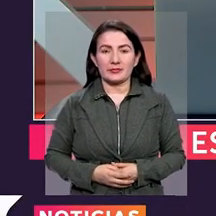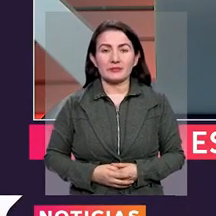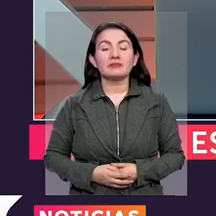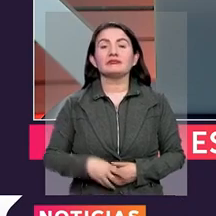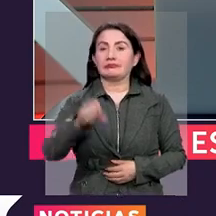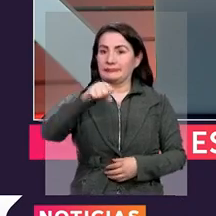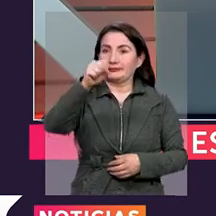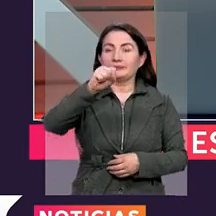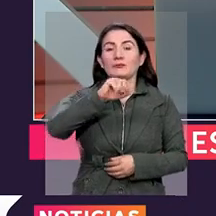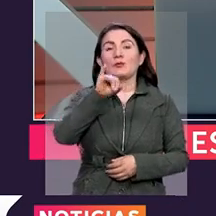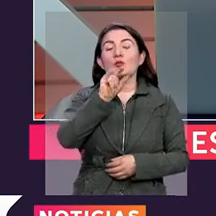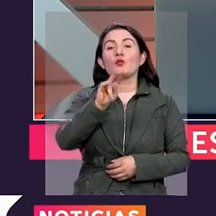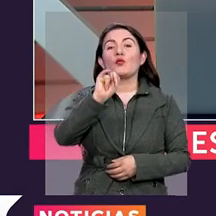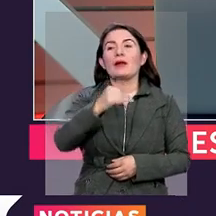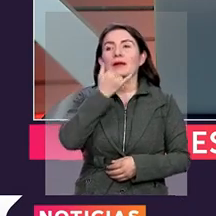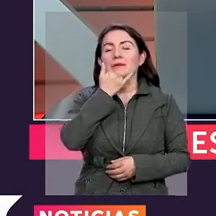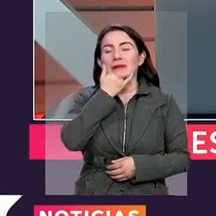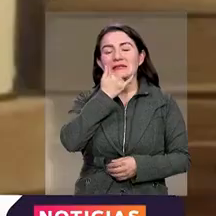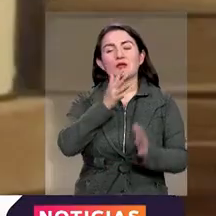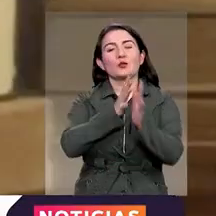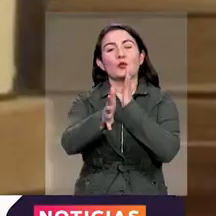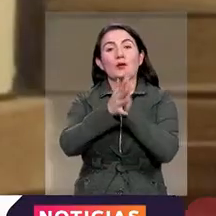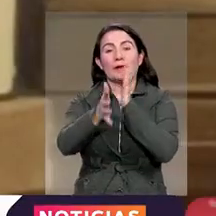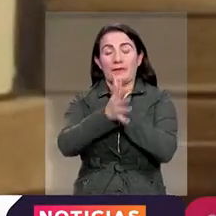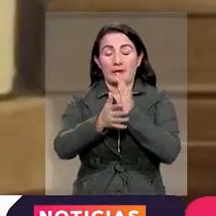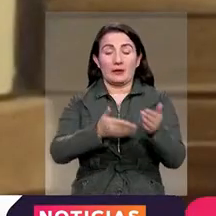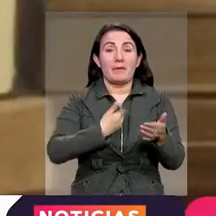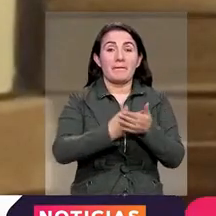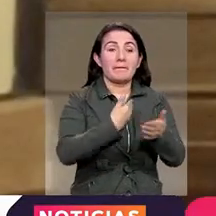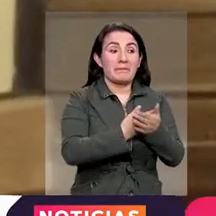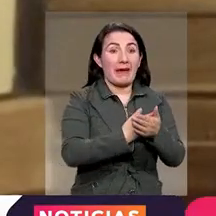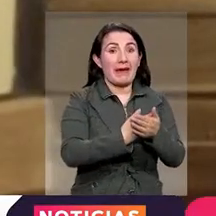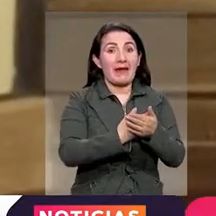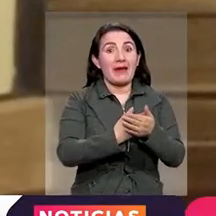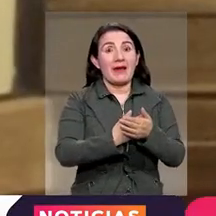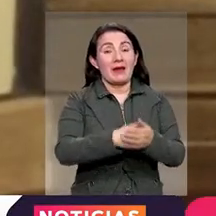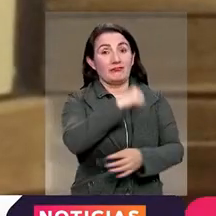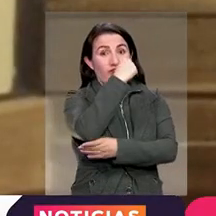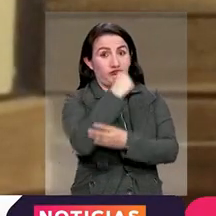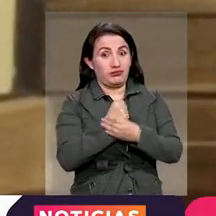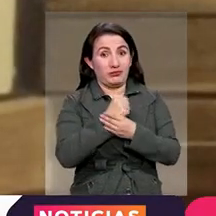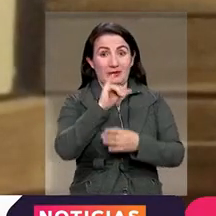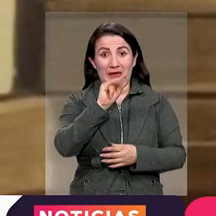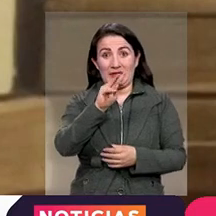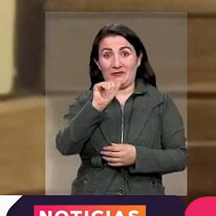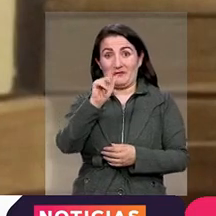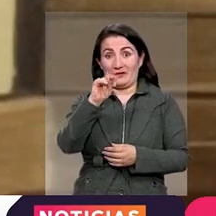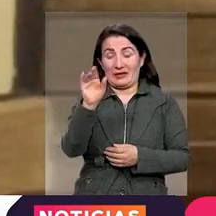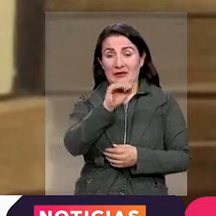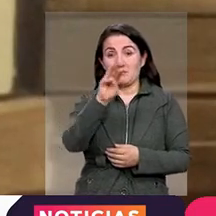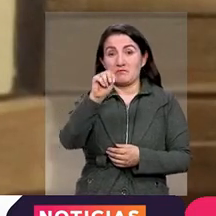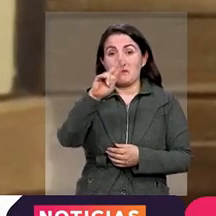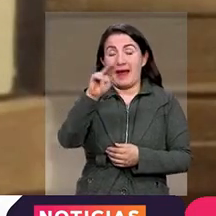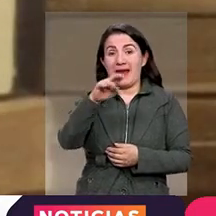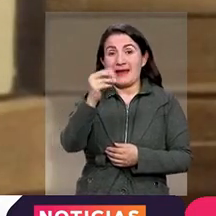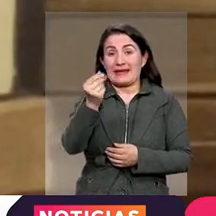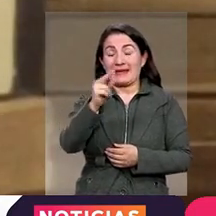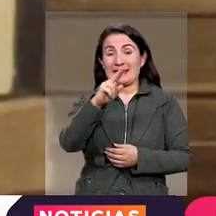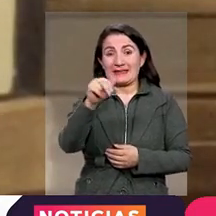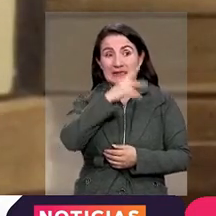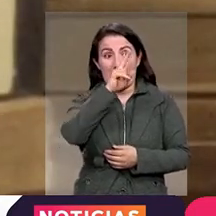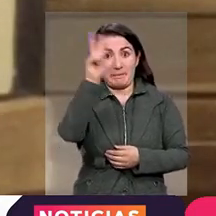Así es, Juan Carlos. A ver, de confirmarse la caída de Iván Márquez en Venezuela, sería prácticamente el